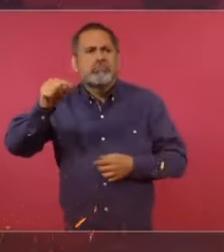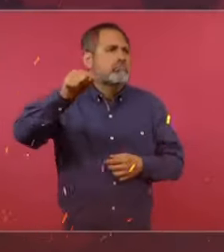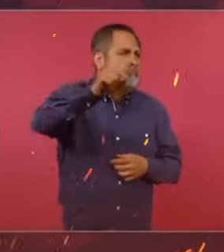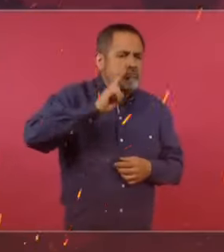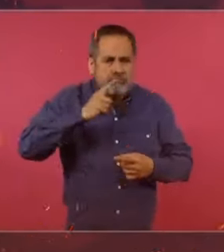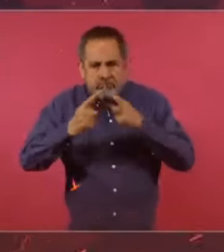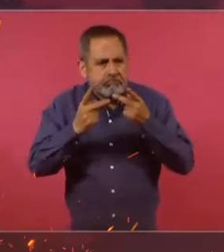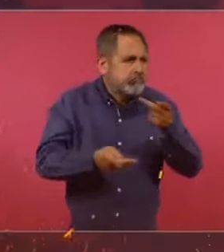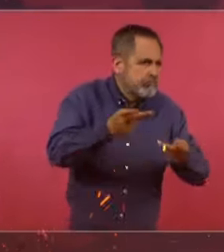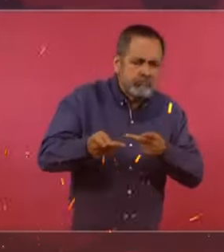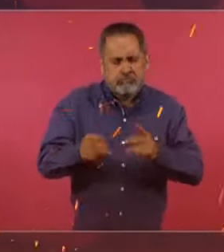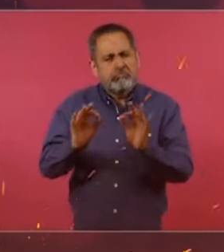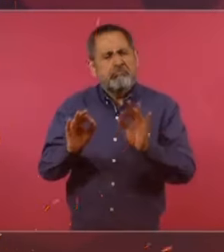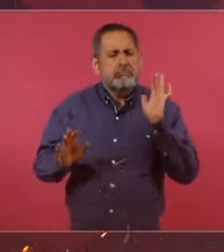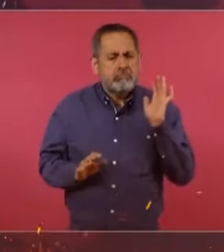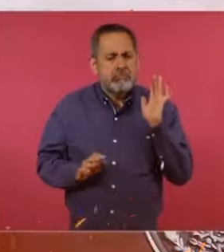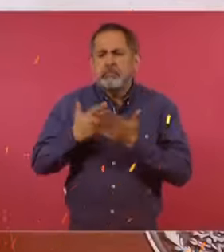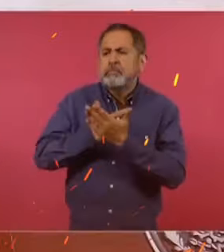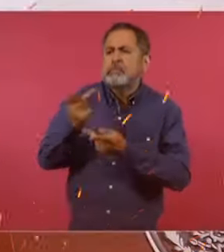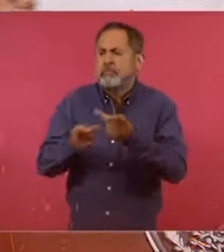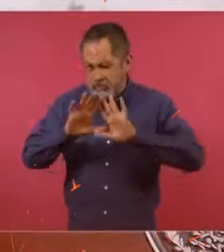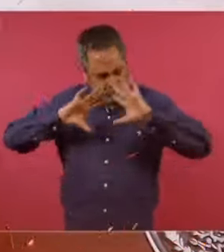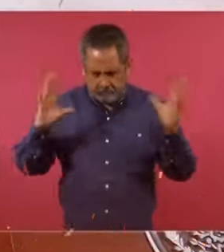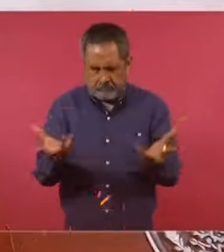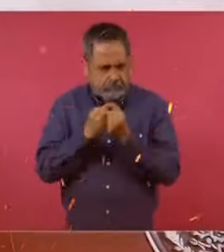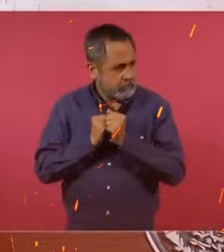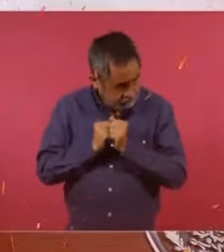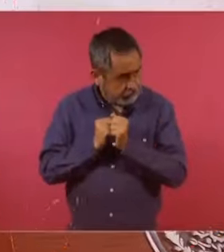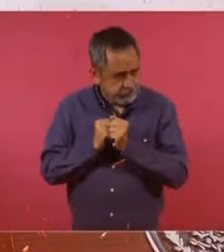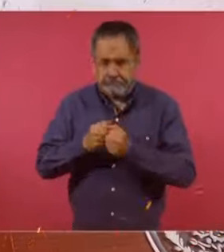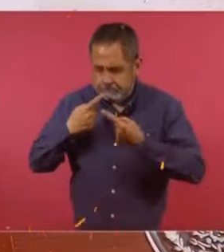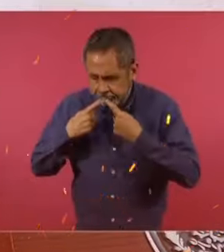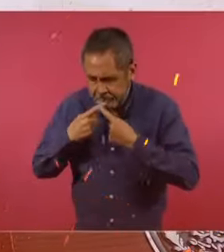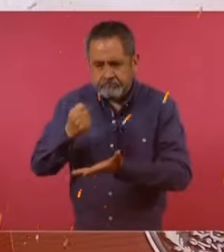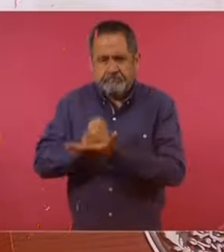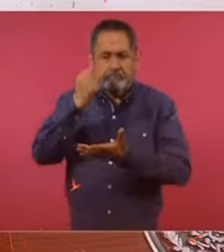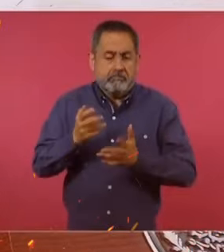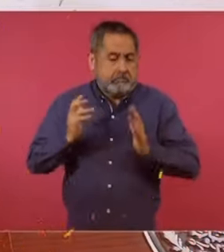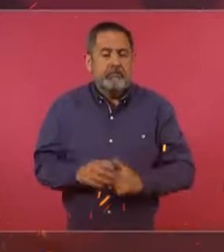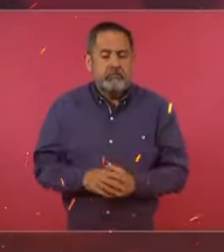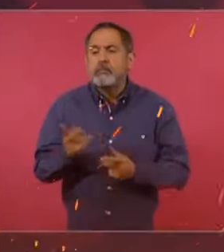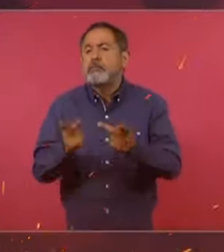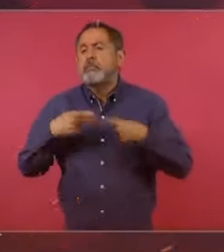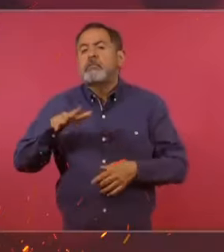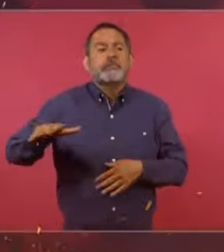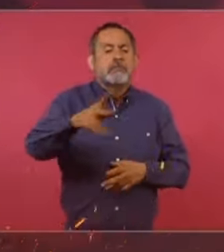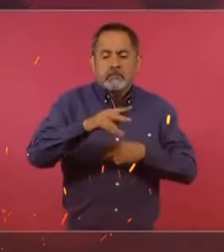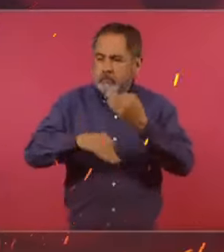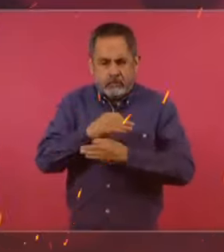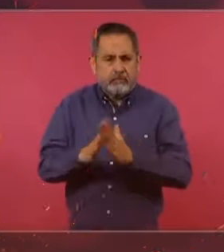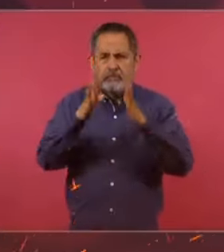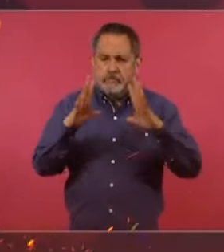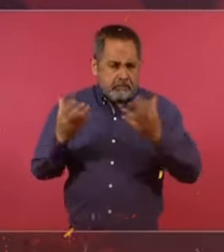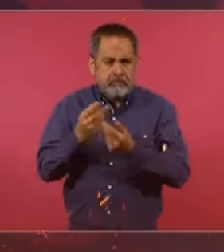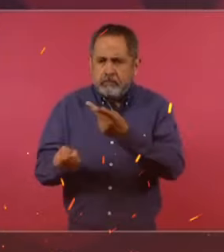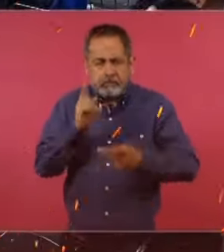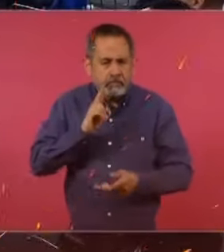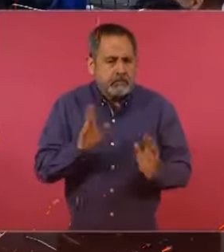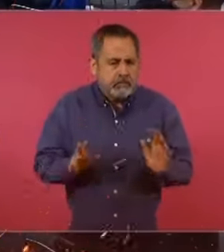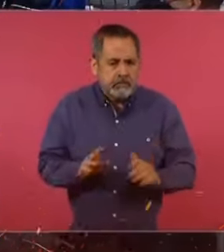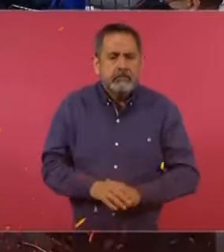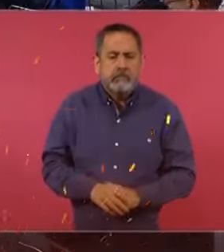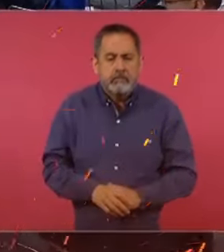haya consulta, encuestas, todo. Que se le pregunte a la gente, a todos, que todos participemos. Pero